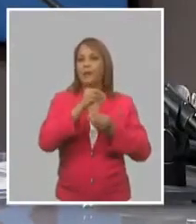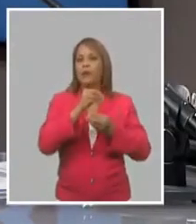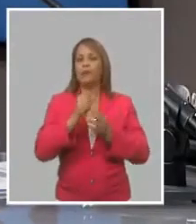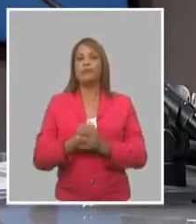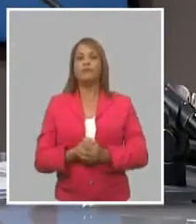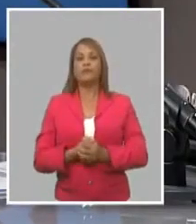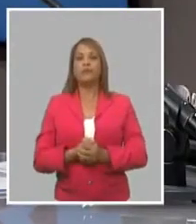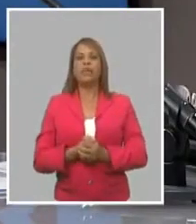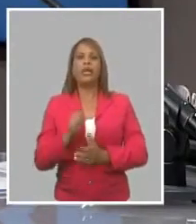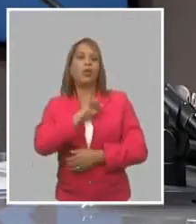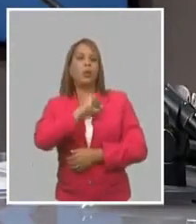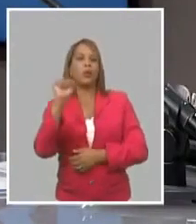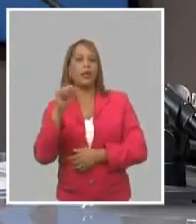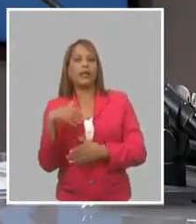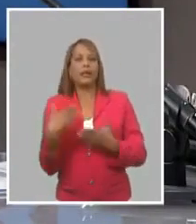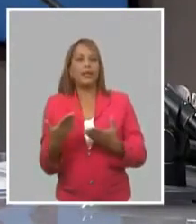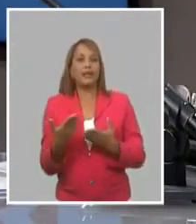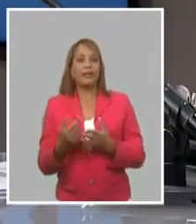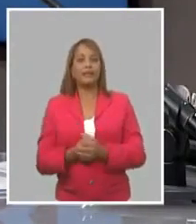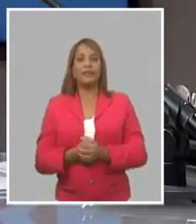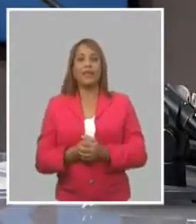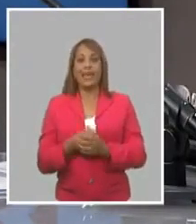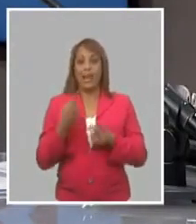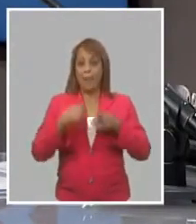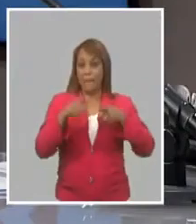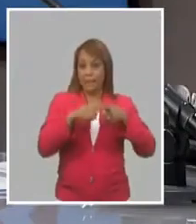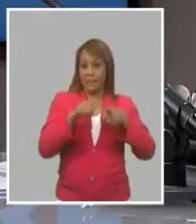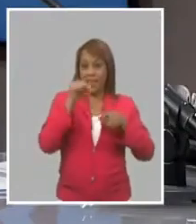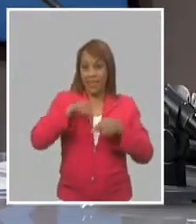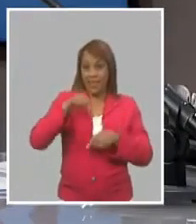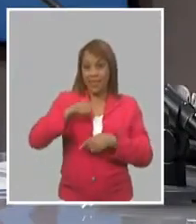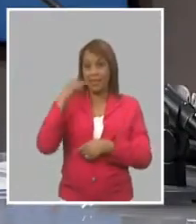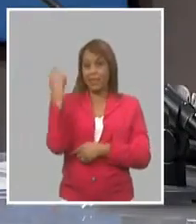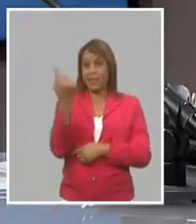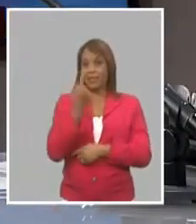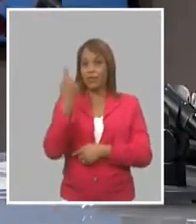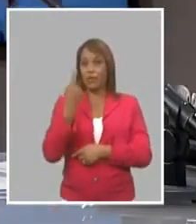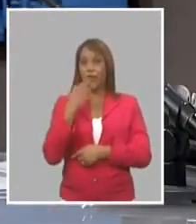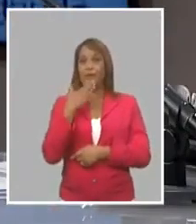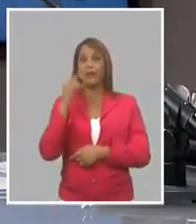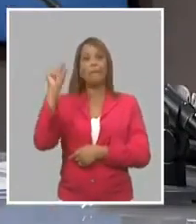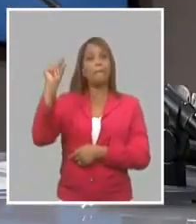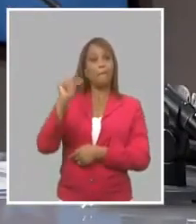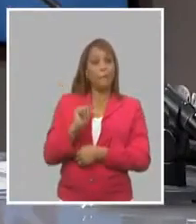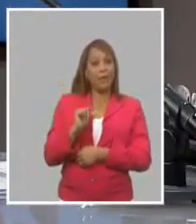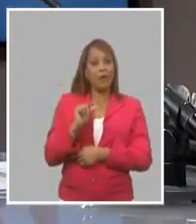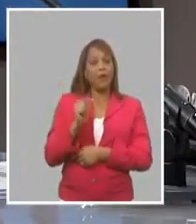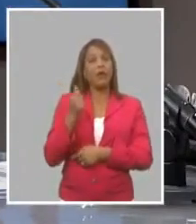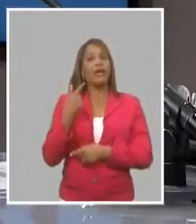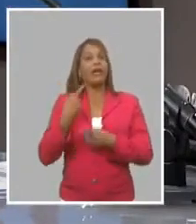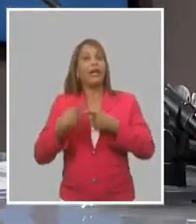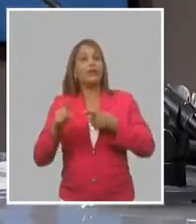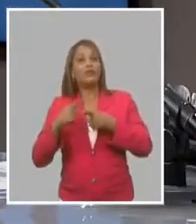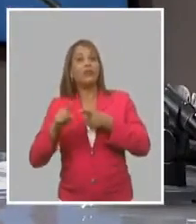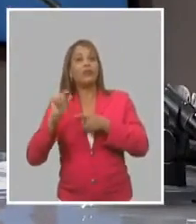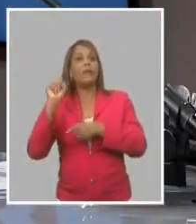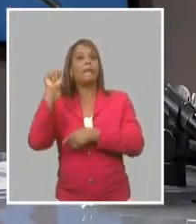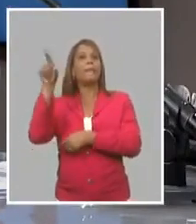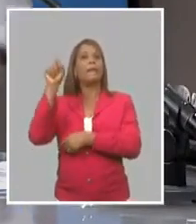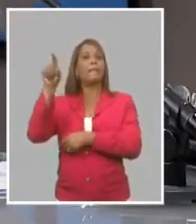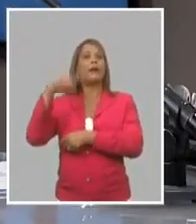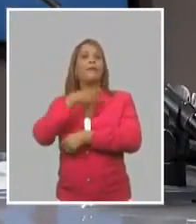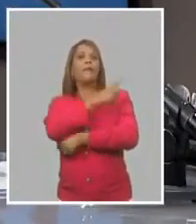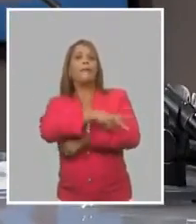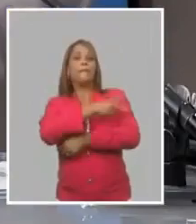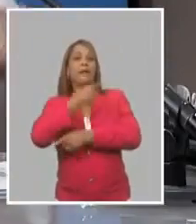es más que lograr que las materias primas nacionales salgan más baratas que las materias primas